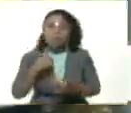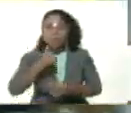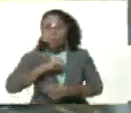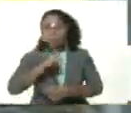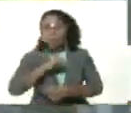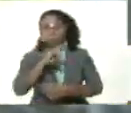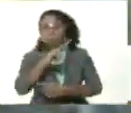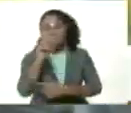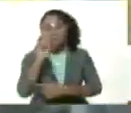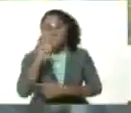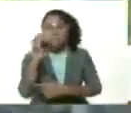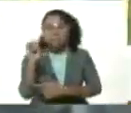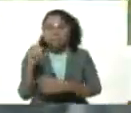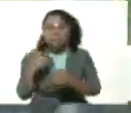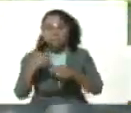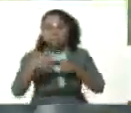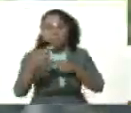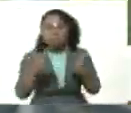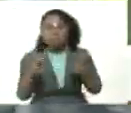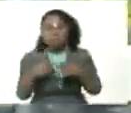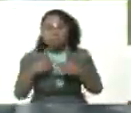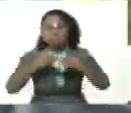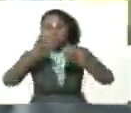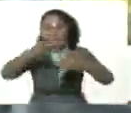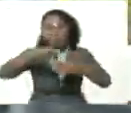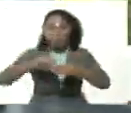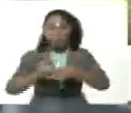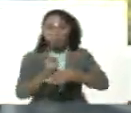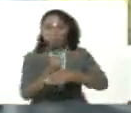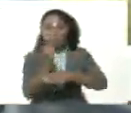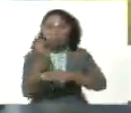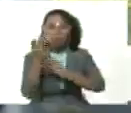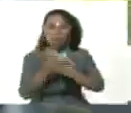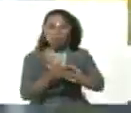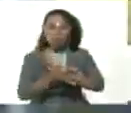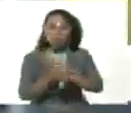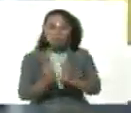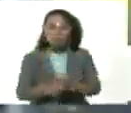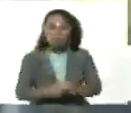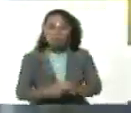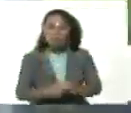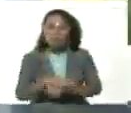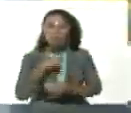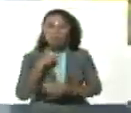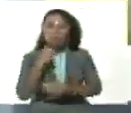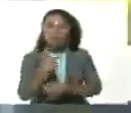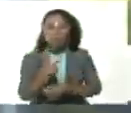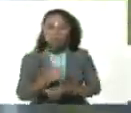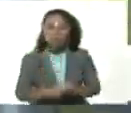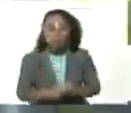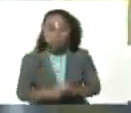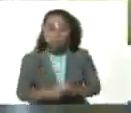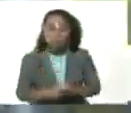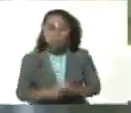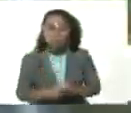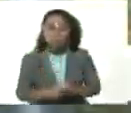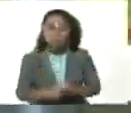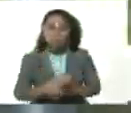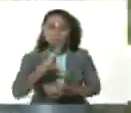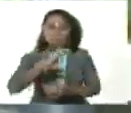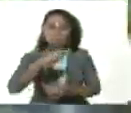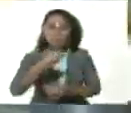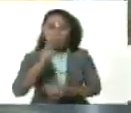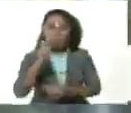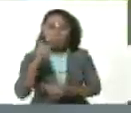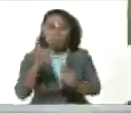de 240 mil hectáreas de siembra. Ahora los dejo con el vocero de los CBT,